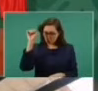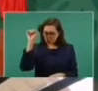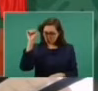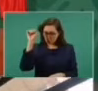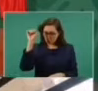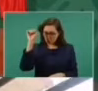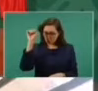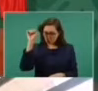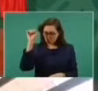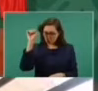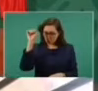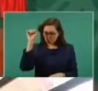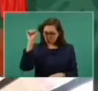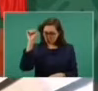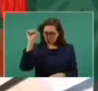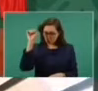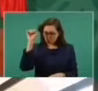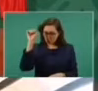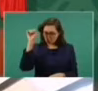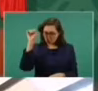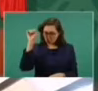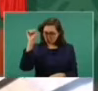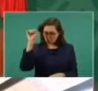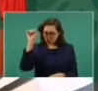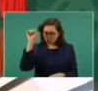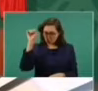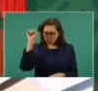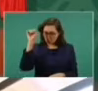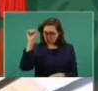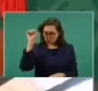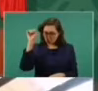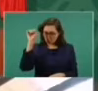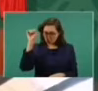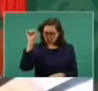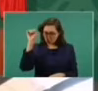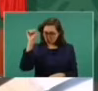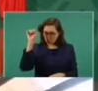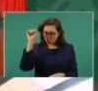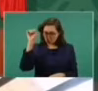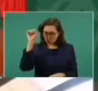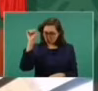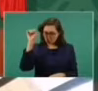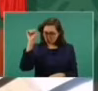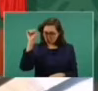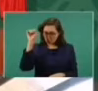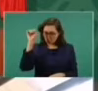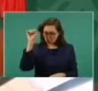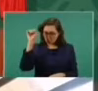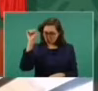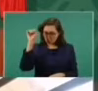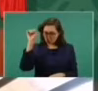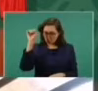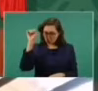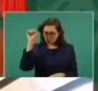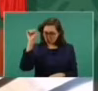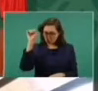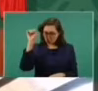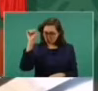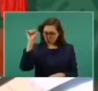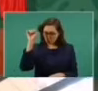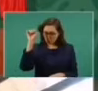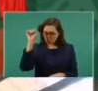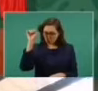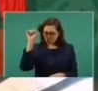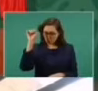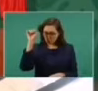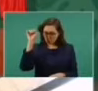la Cooperativa de Mexicana de Aviación. ¿Por qué tenemos tantos videos con información, tanta cosa acerca de la Cooperativa de Mexicana de